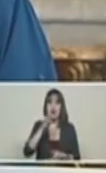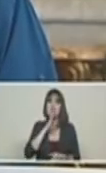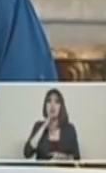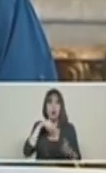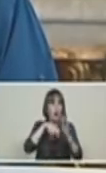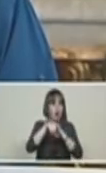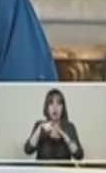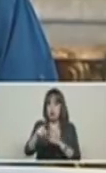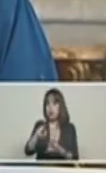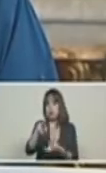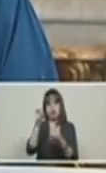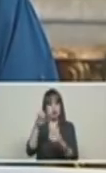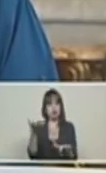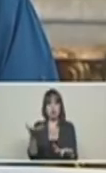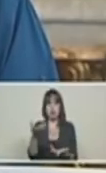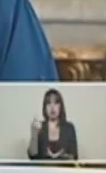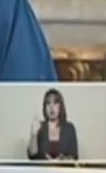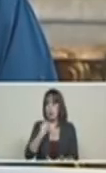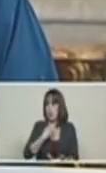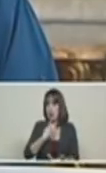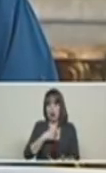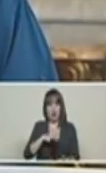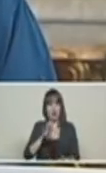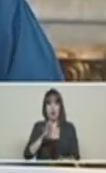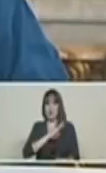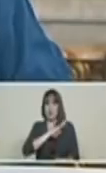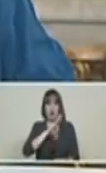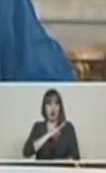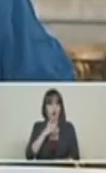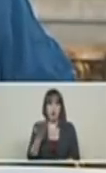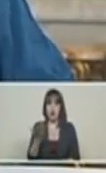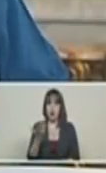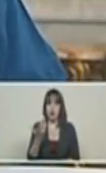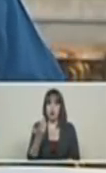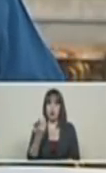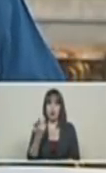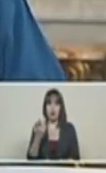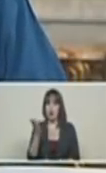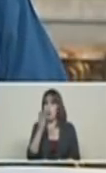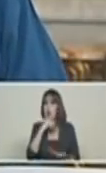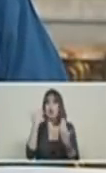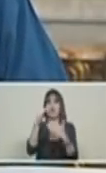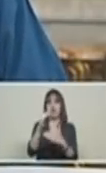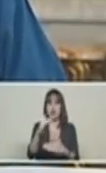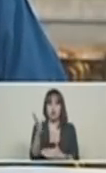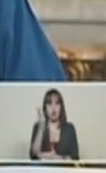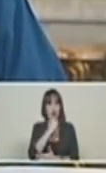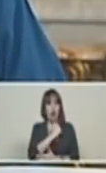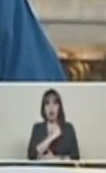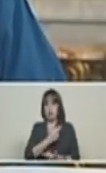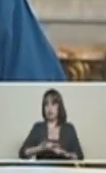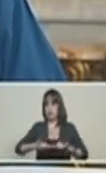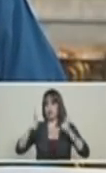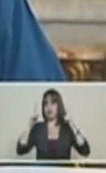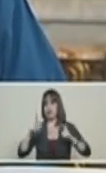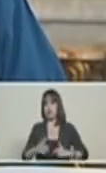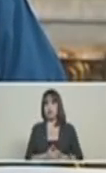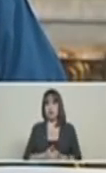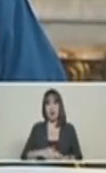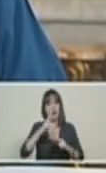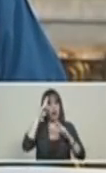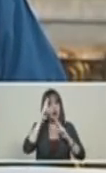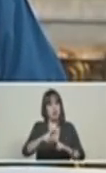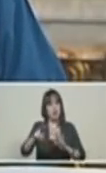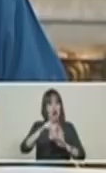te tienen que dar tu dinero. Es tu dinero, sin límite. El pueblo debe hacer respetar esta